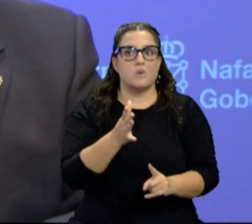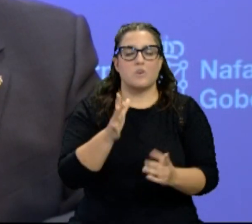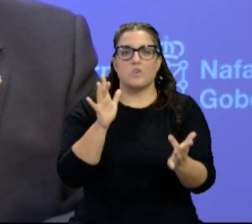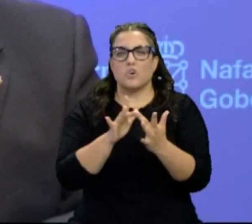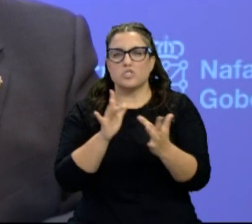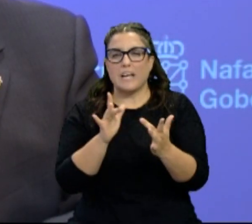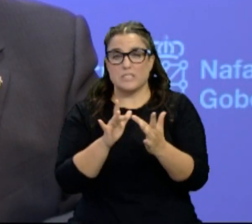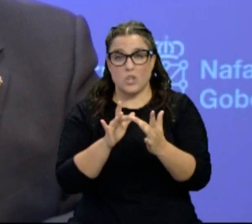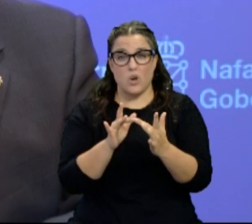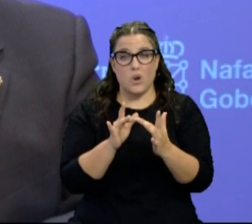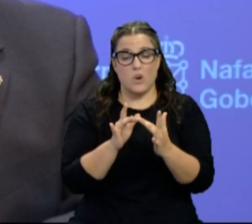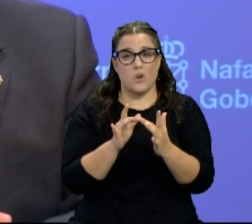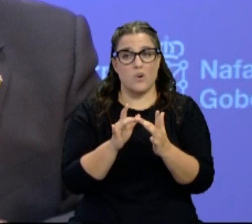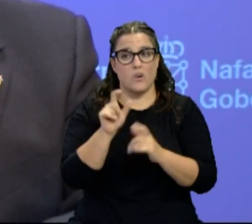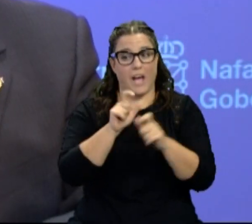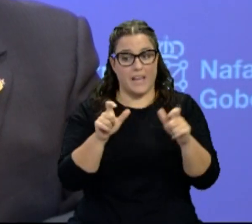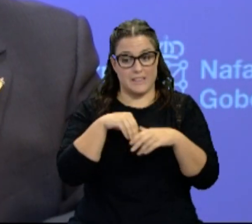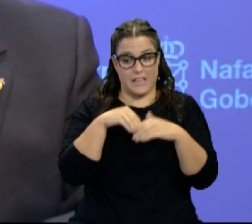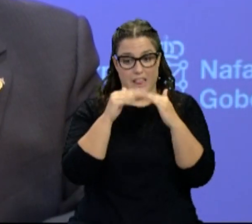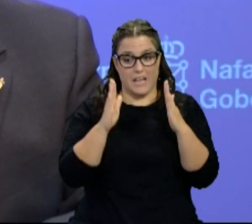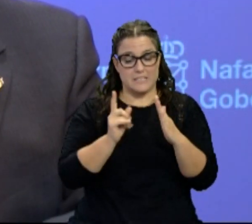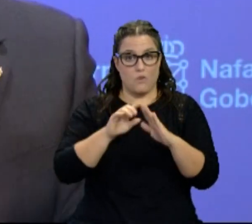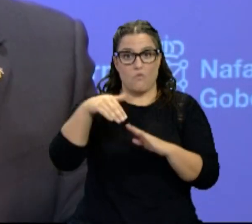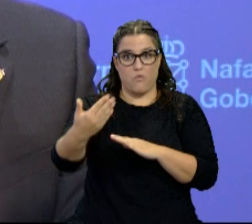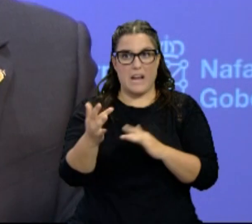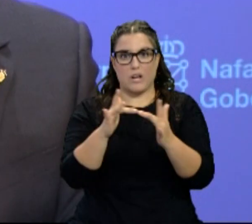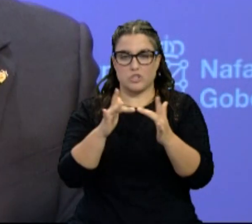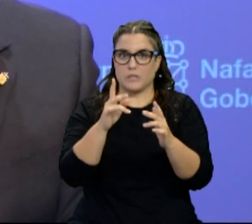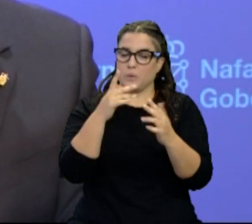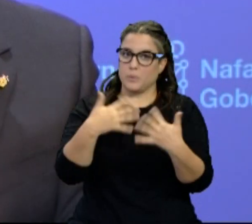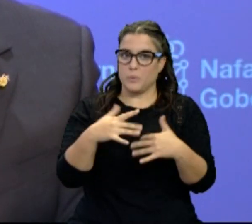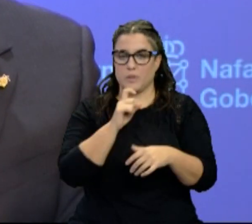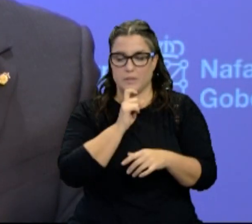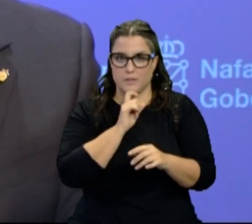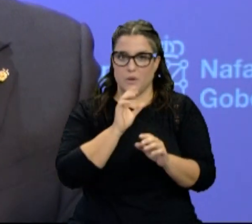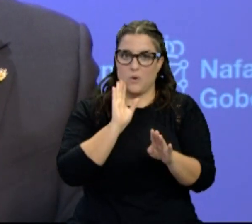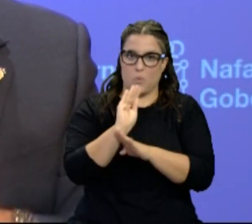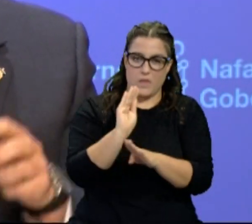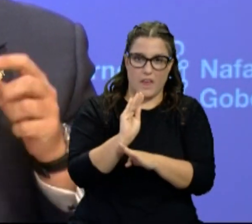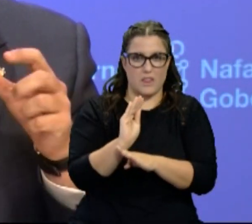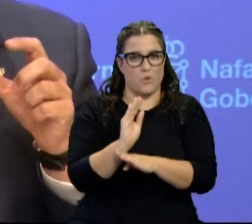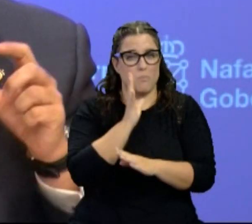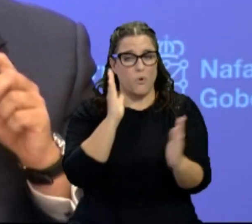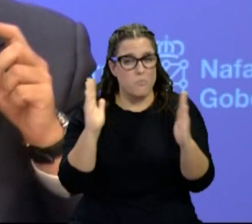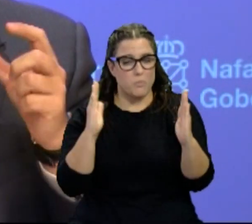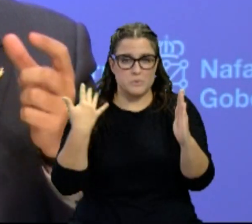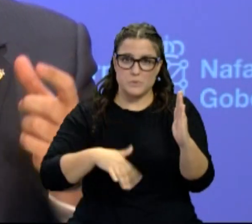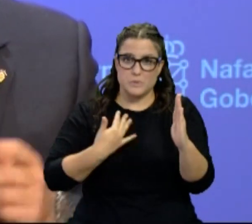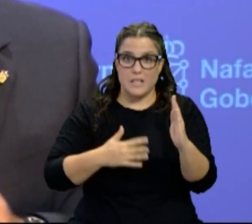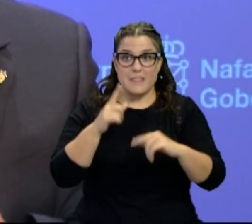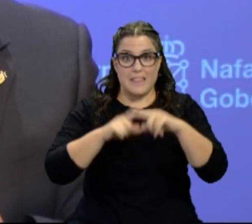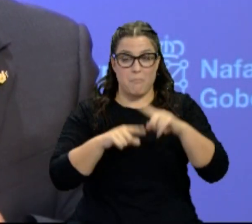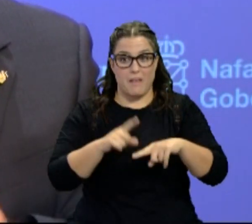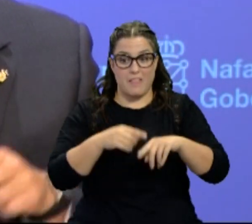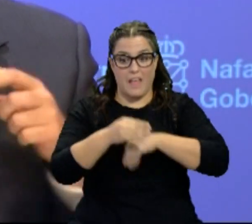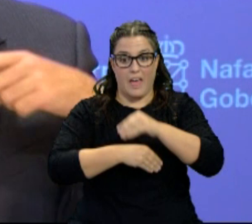contacto más allá de la unidad convivencial. Son unas fechas altamente críticas porque en función de cómo lo hagamos en las